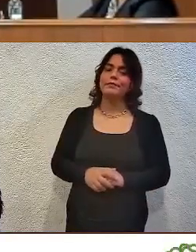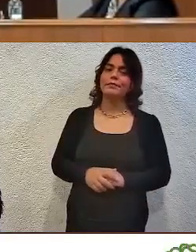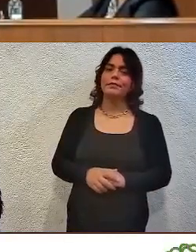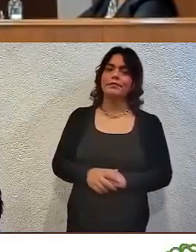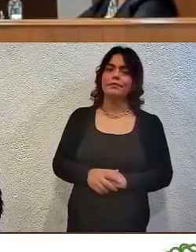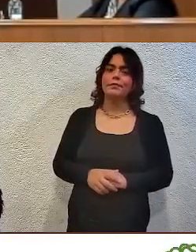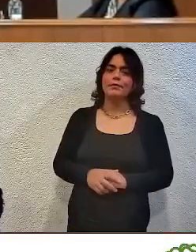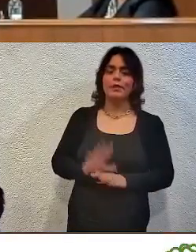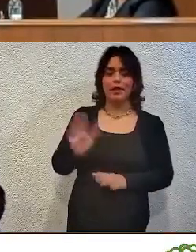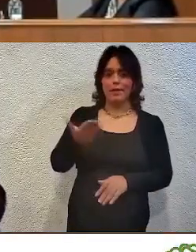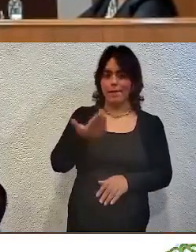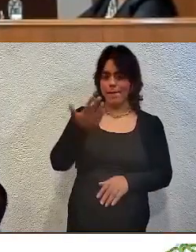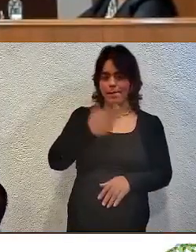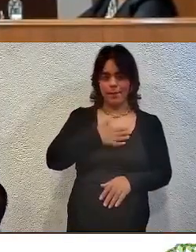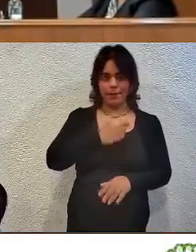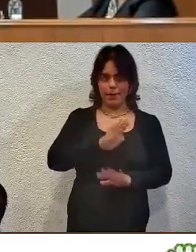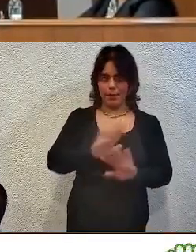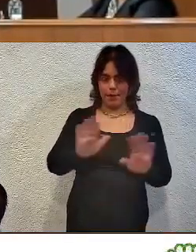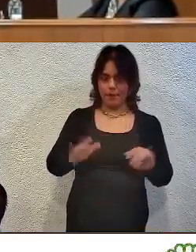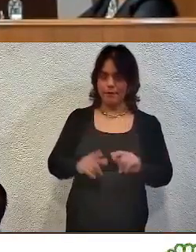Sería cuanto mi intervención.